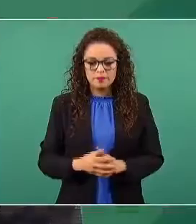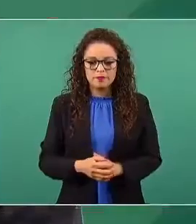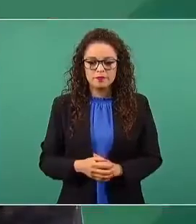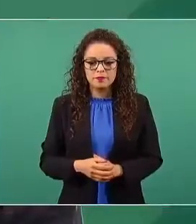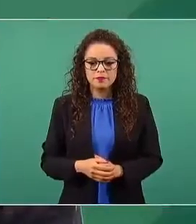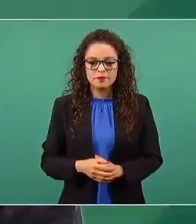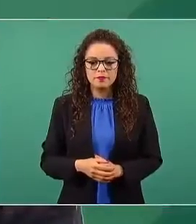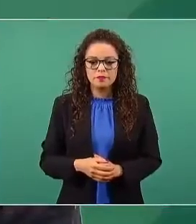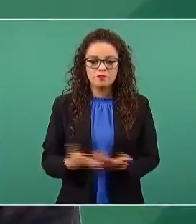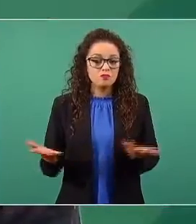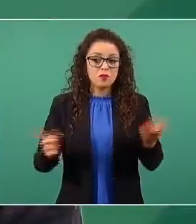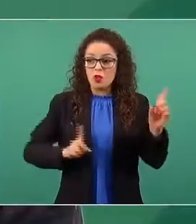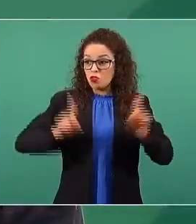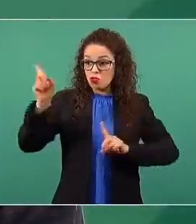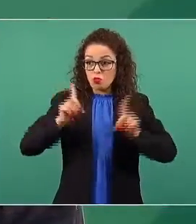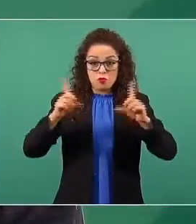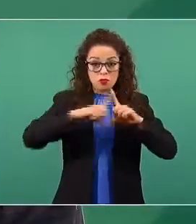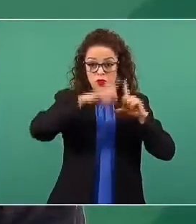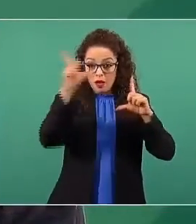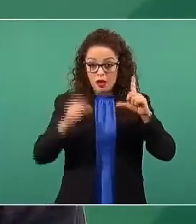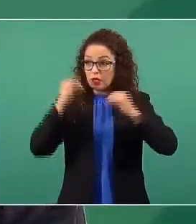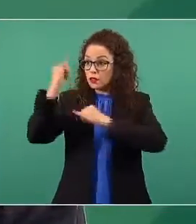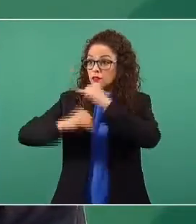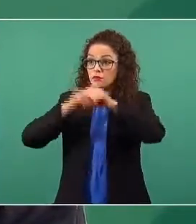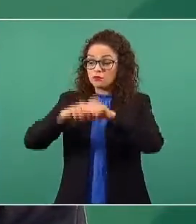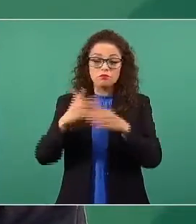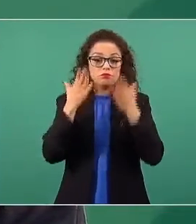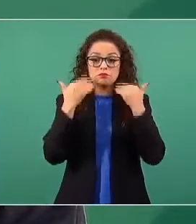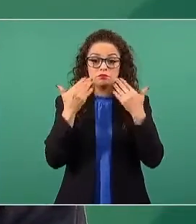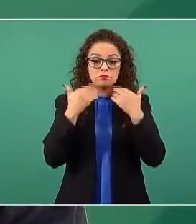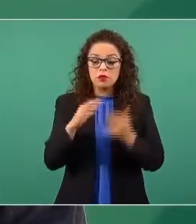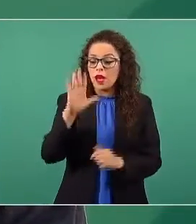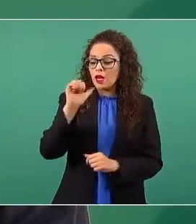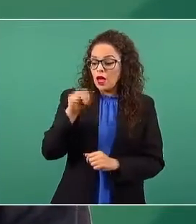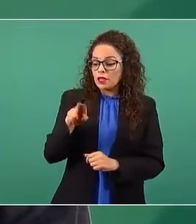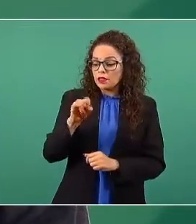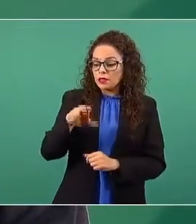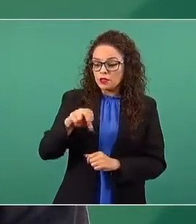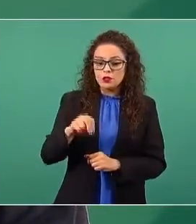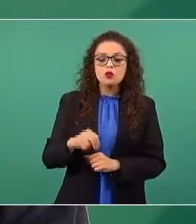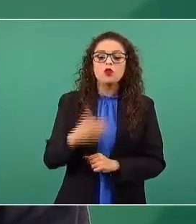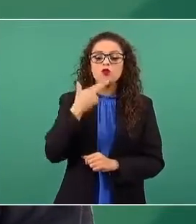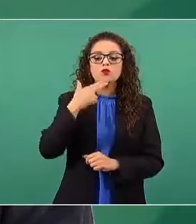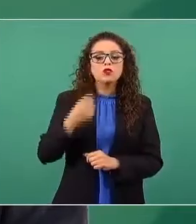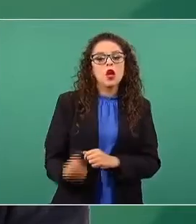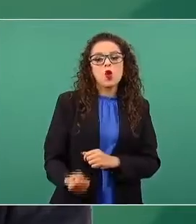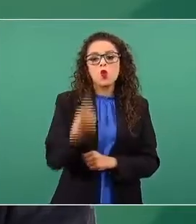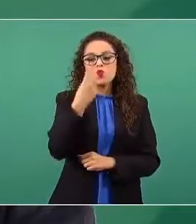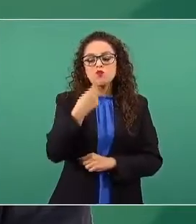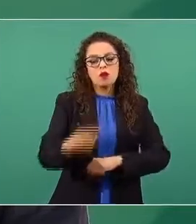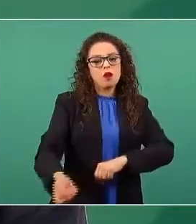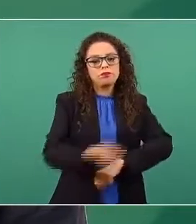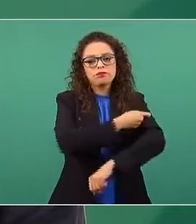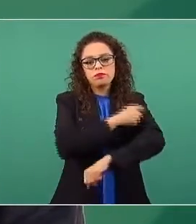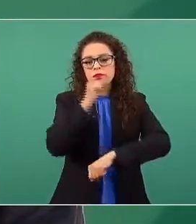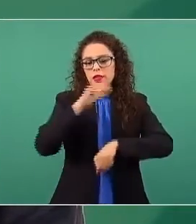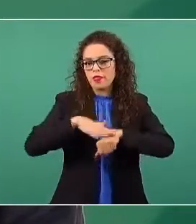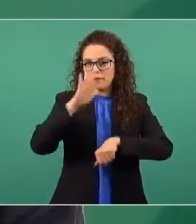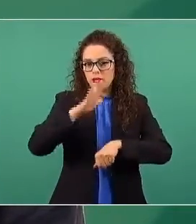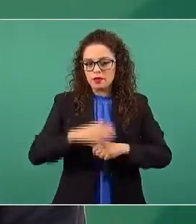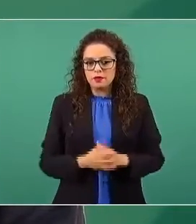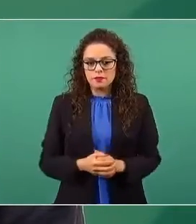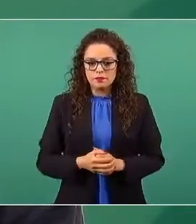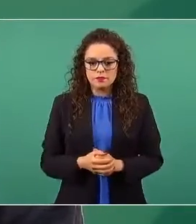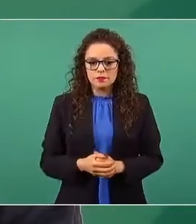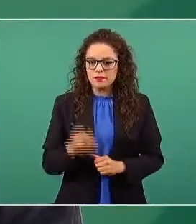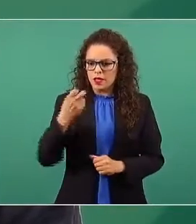ninguna duda a nivel nacional ni internacional. La vacuna CanSino se usa en una sola dosis. Esto hace algunos días